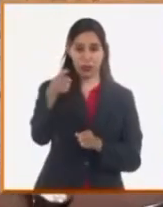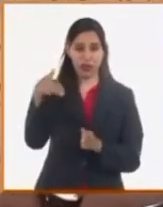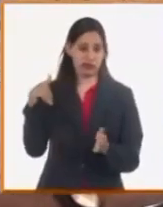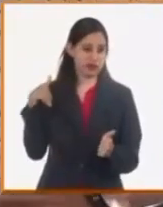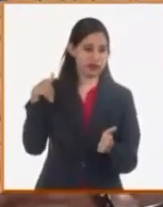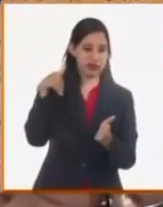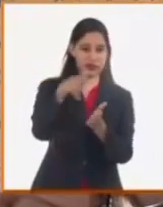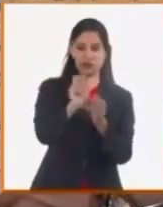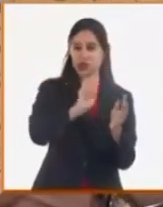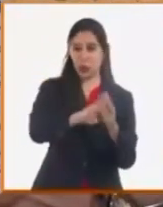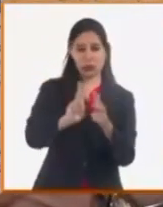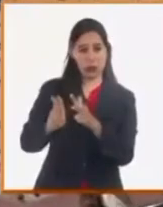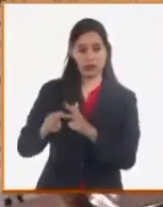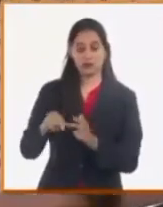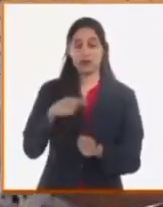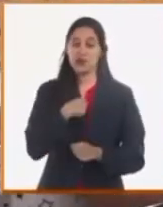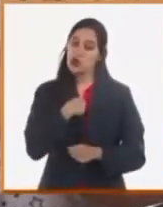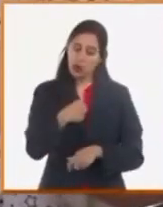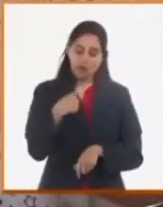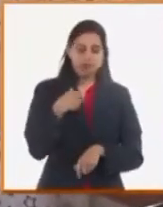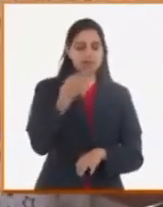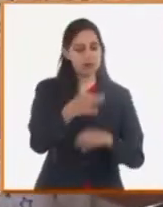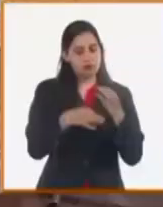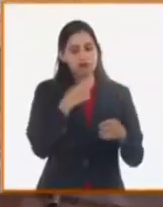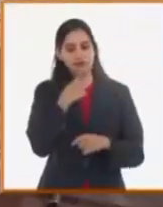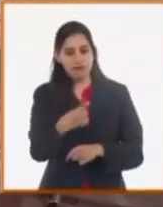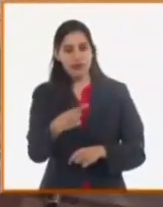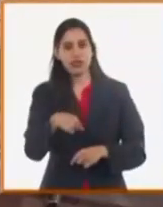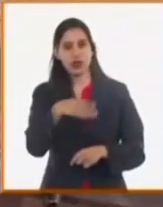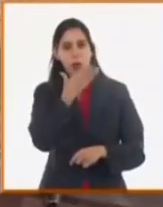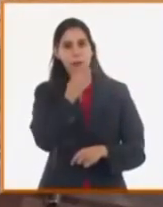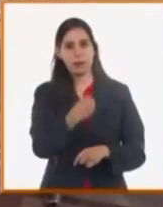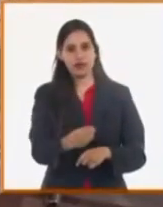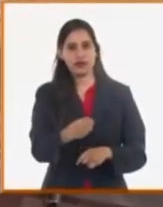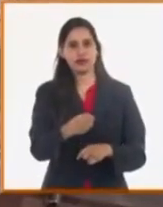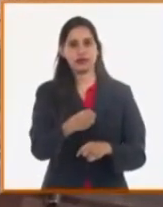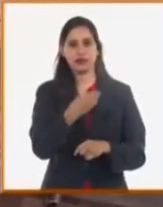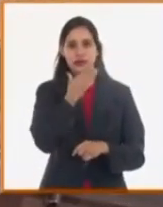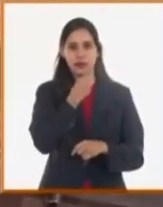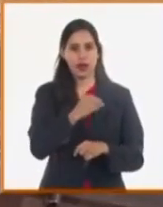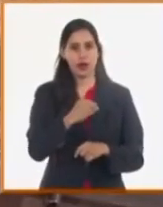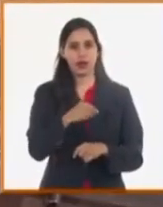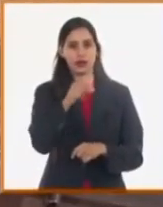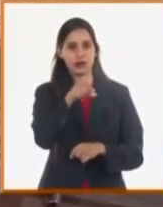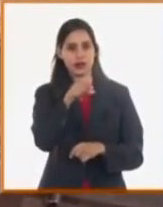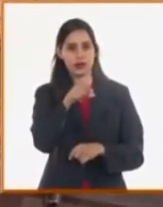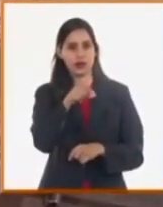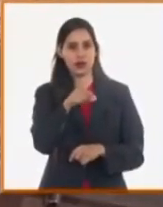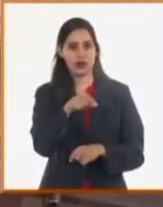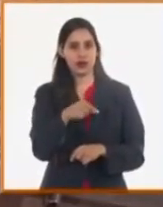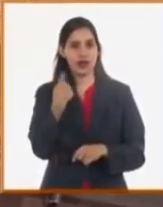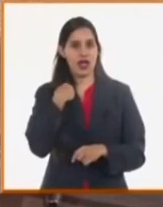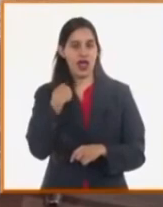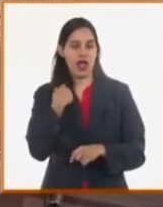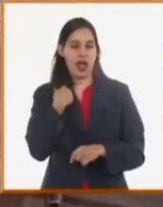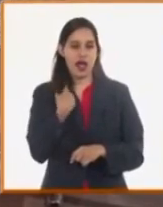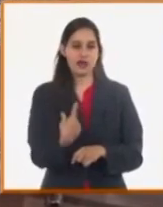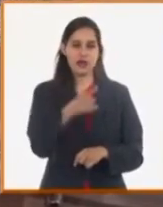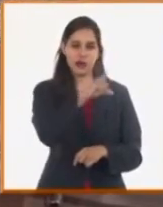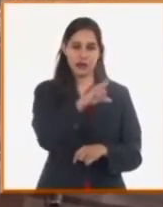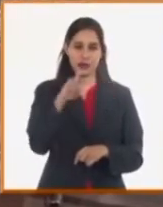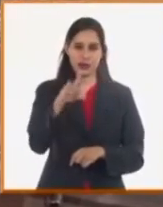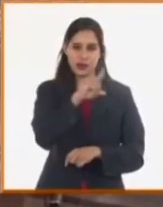destacar algo Yo soy el más joven de de aquí de la mesa tú eres de los 90 Carlita no como que de los 90 99